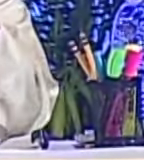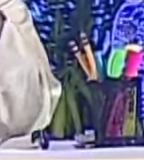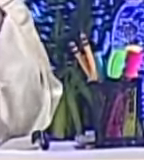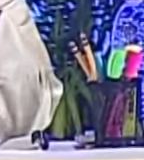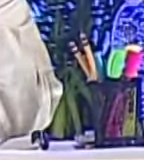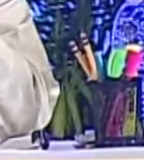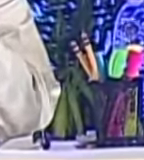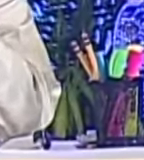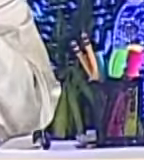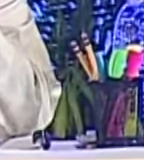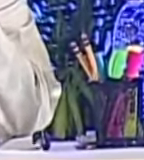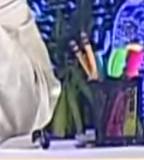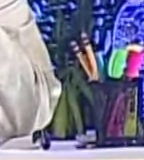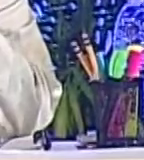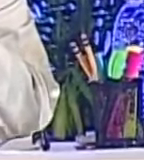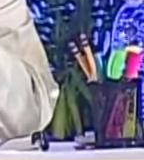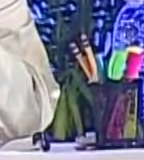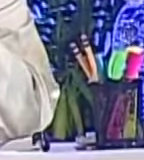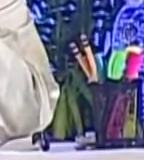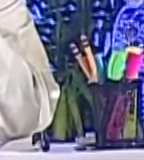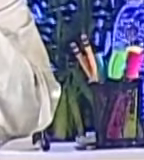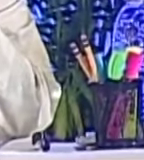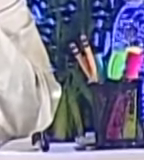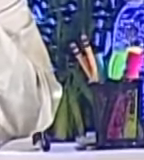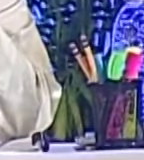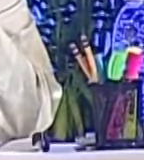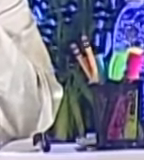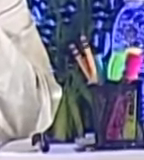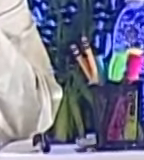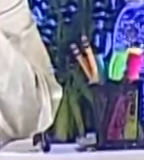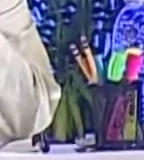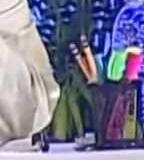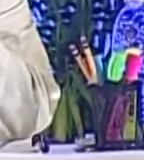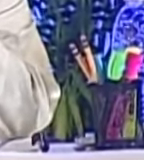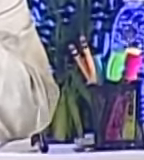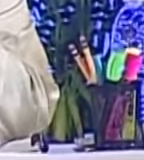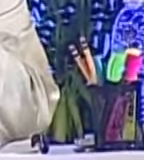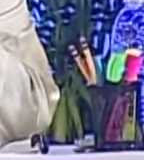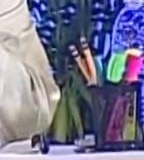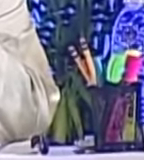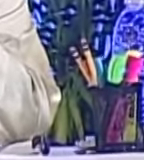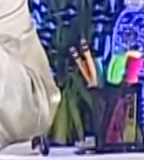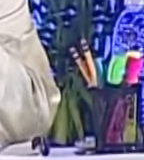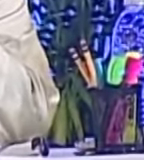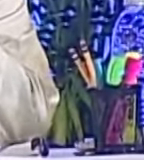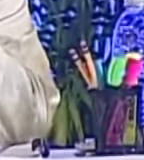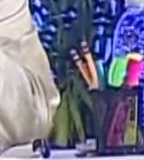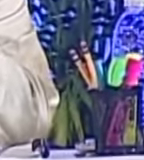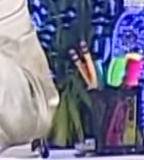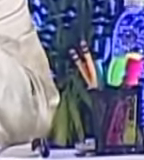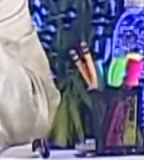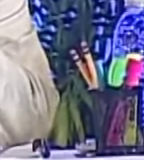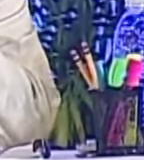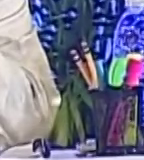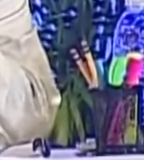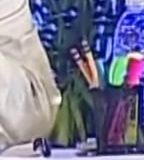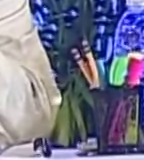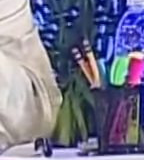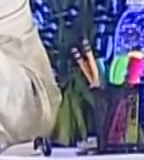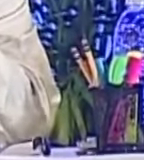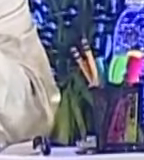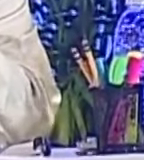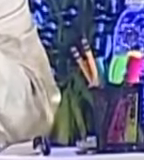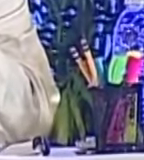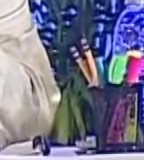experiencias. Néstor tiene 28 años. 28 años. Industria recuperada por